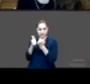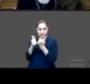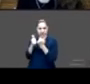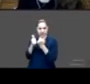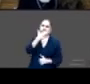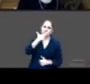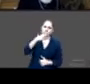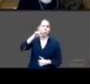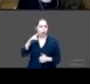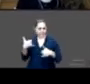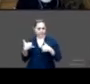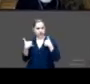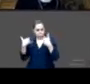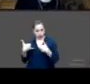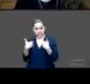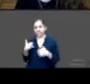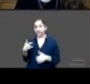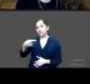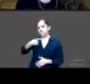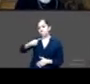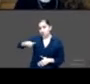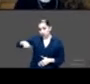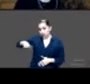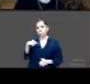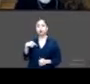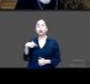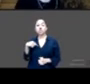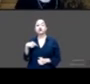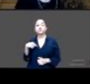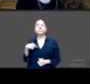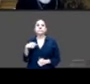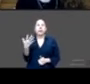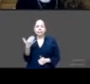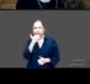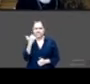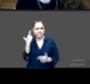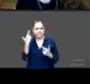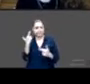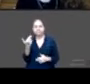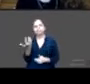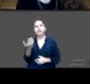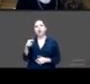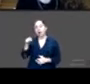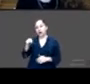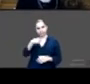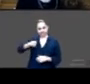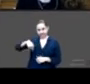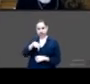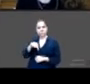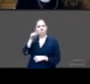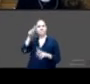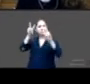jóvenes que venimos trabajando por la defensa y promoción de los derechos sexuales y reproductivos en las personas jóvenes,